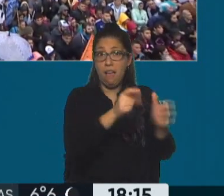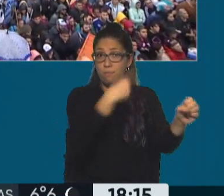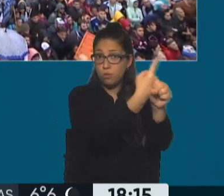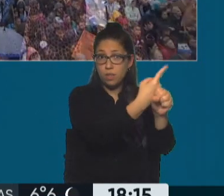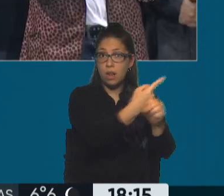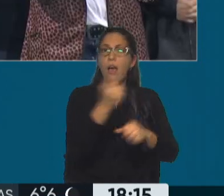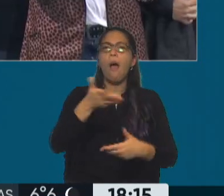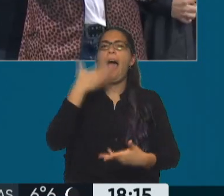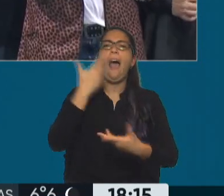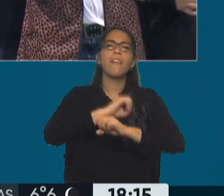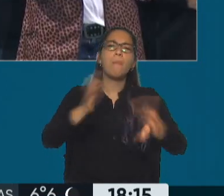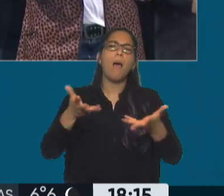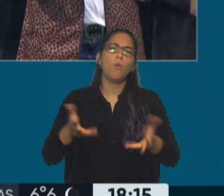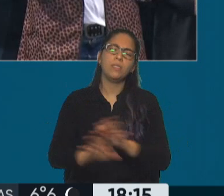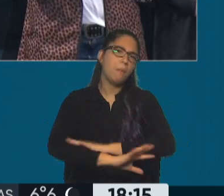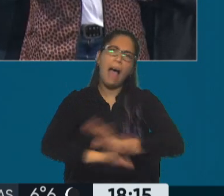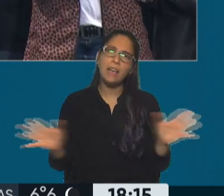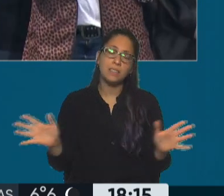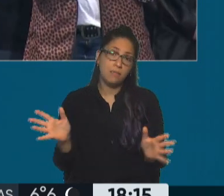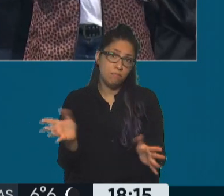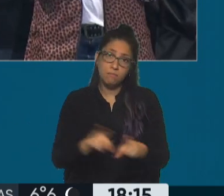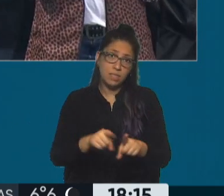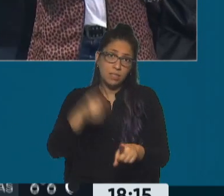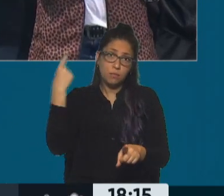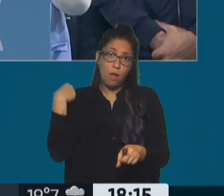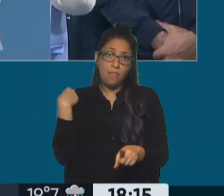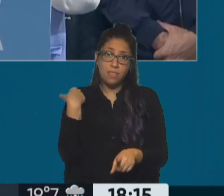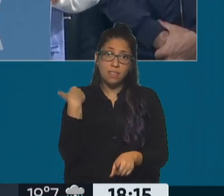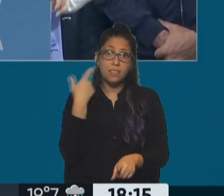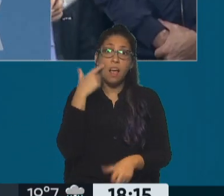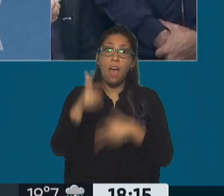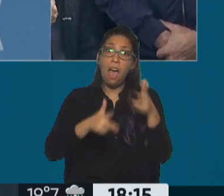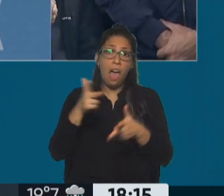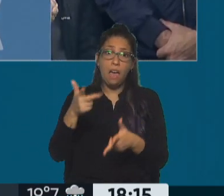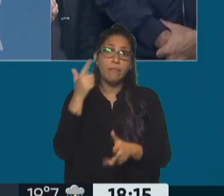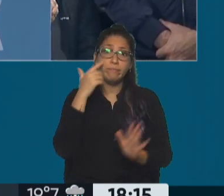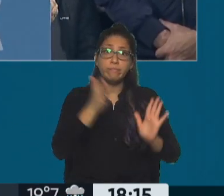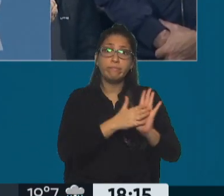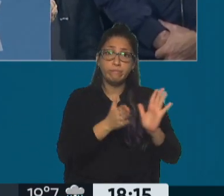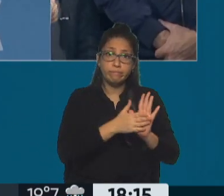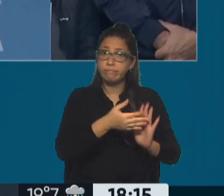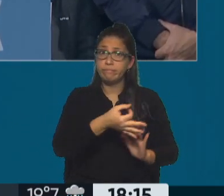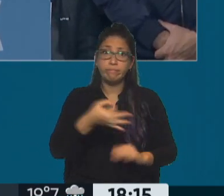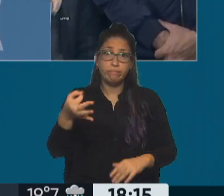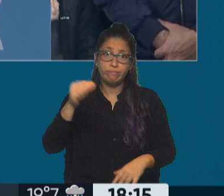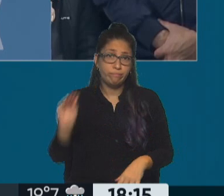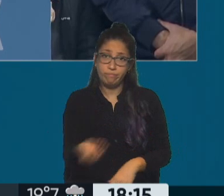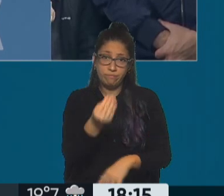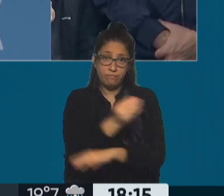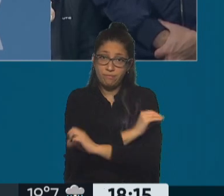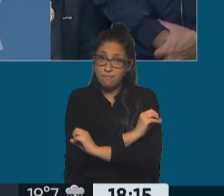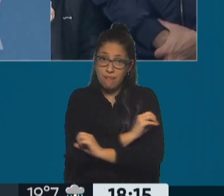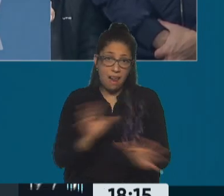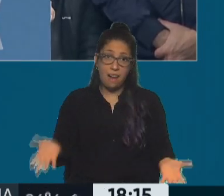no digan más boludeces, todas las boludeces que dijeron se probaron y fueron un fracaso estrepitoso,